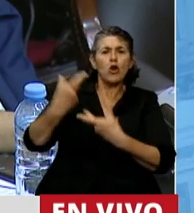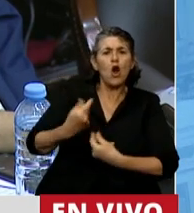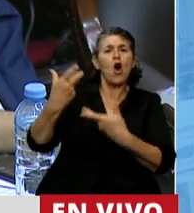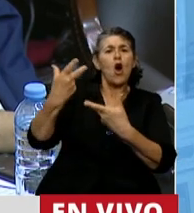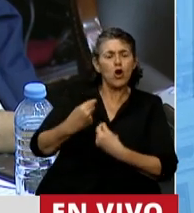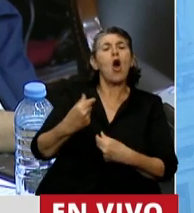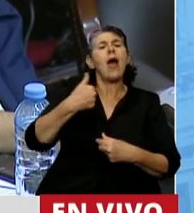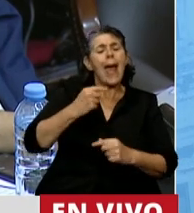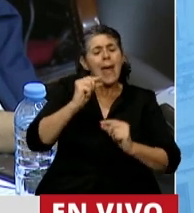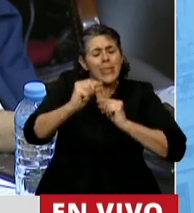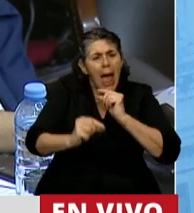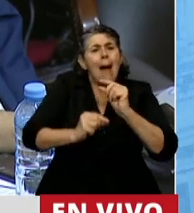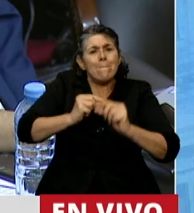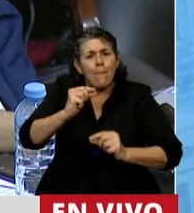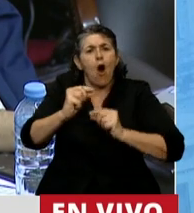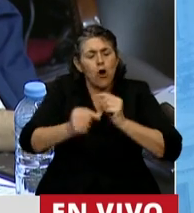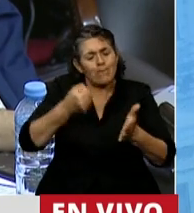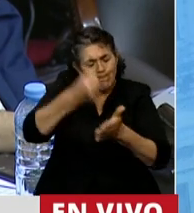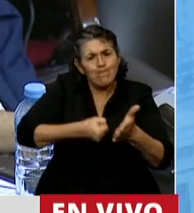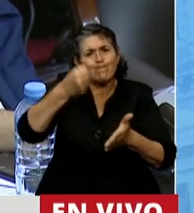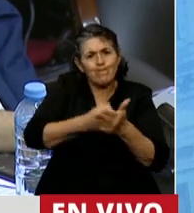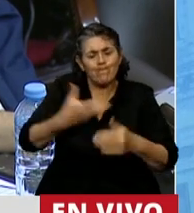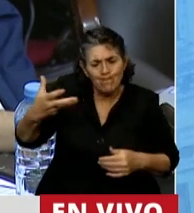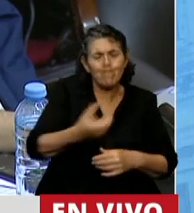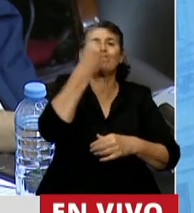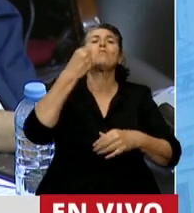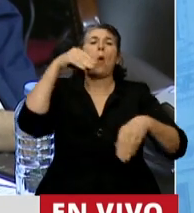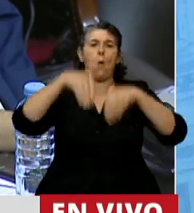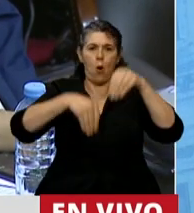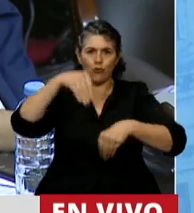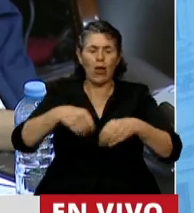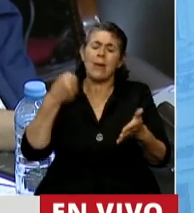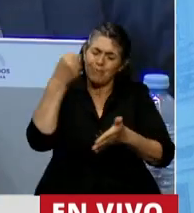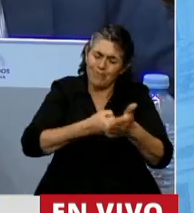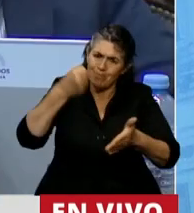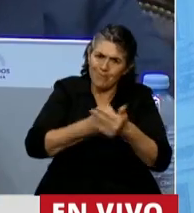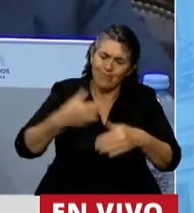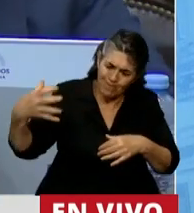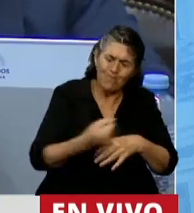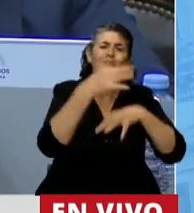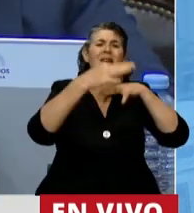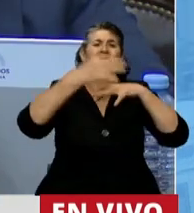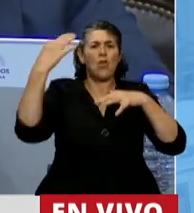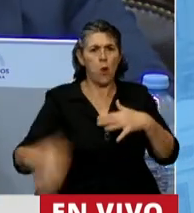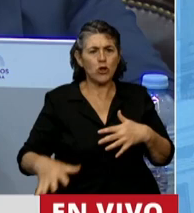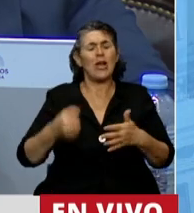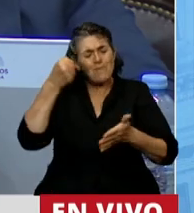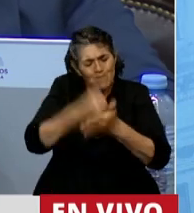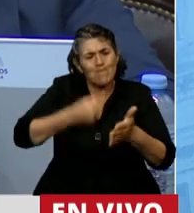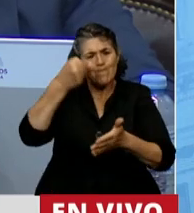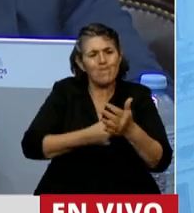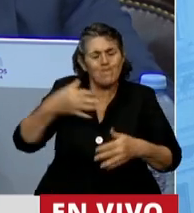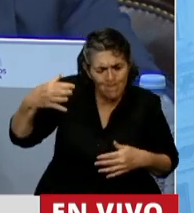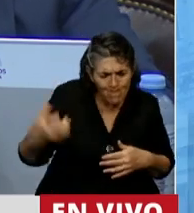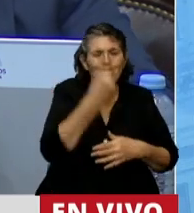arrancando y conquistando a fuerza de lucha. Autonomía para votar, autonomía para podernos divorciar, autonomía para poder decidir